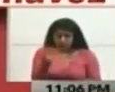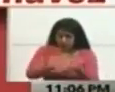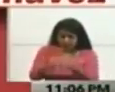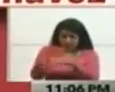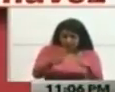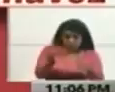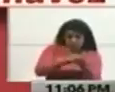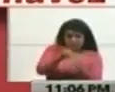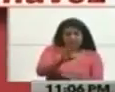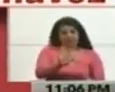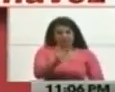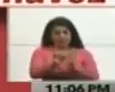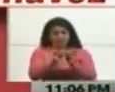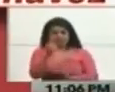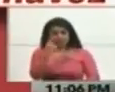Porque